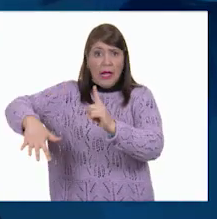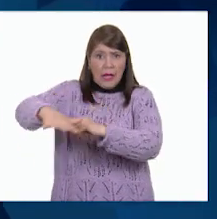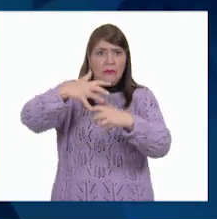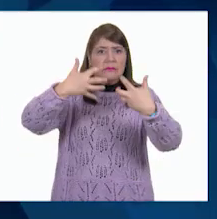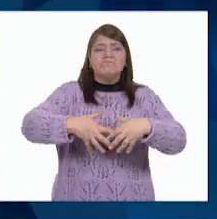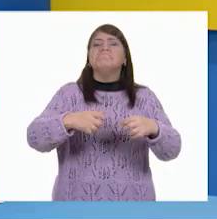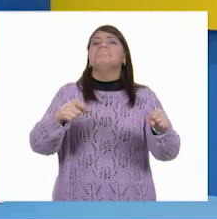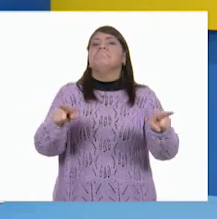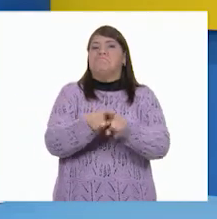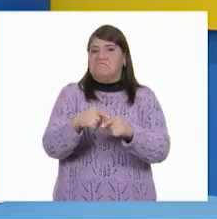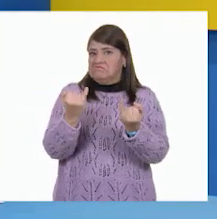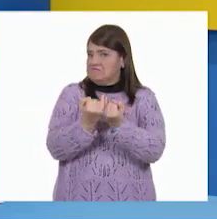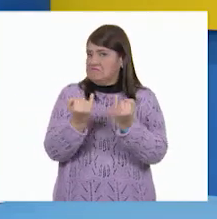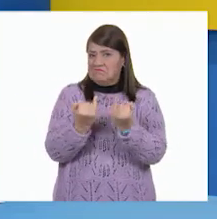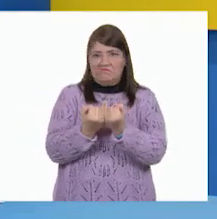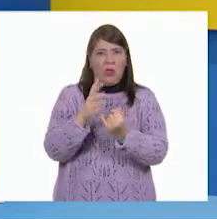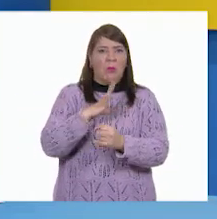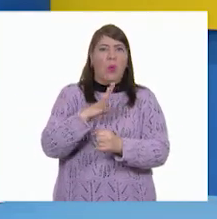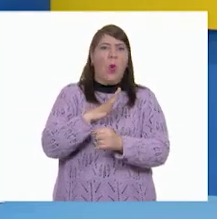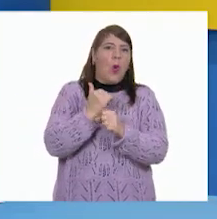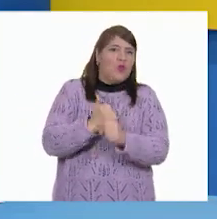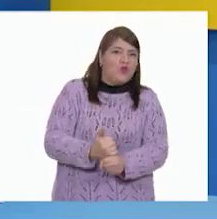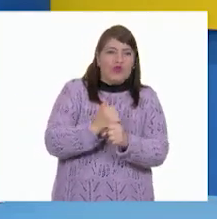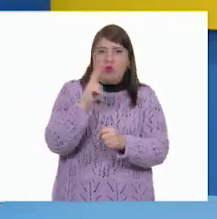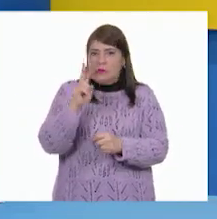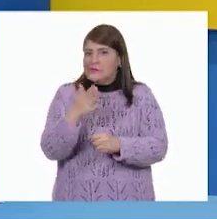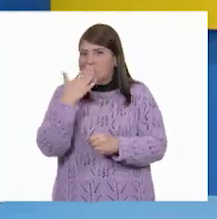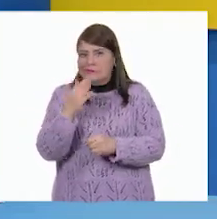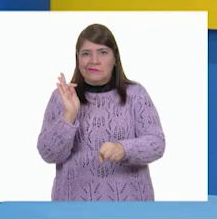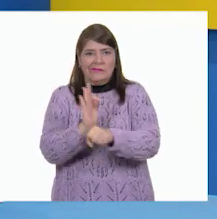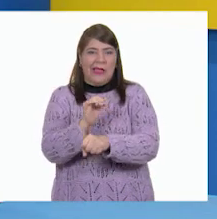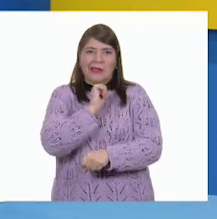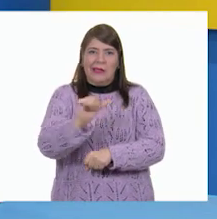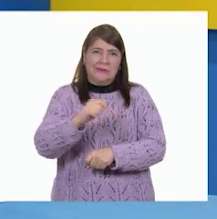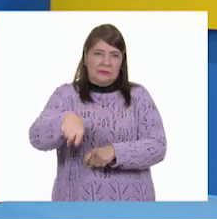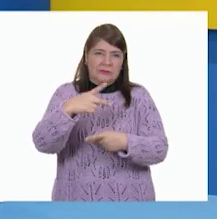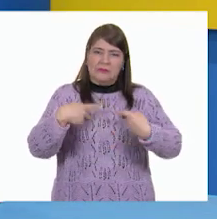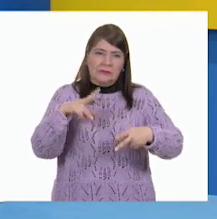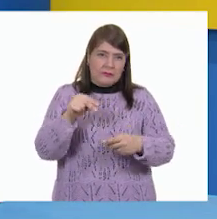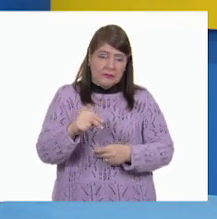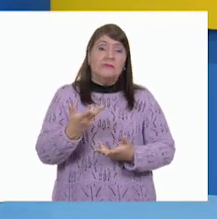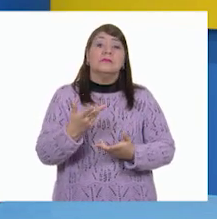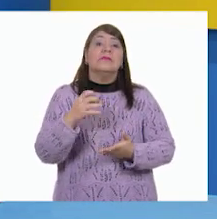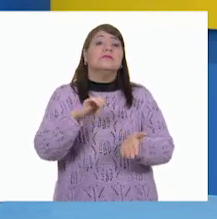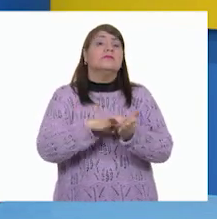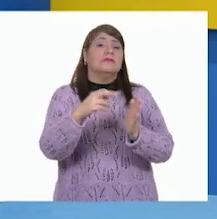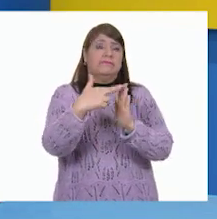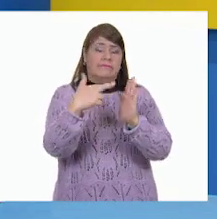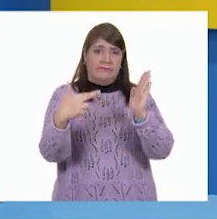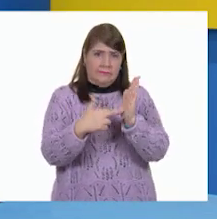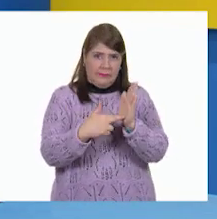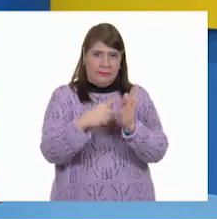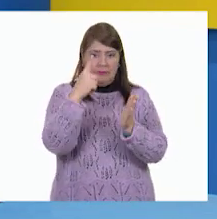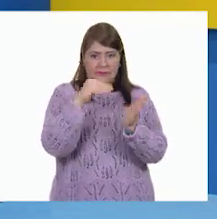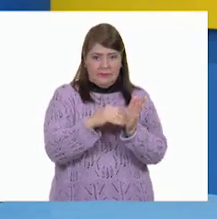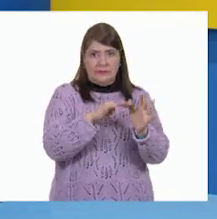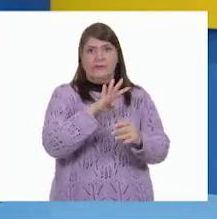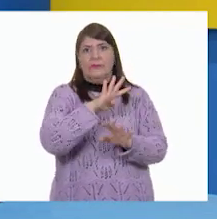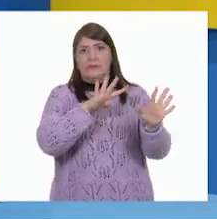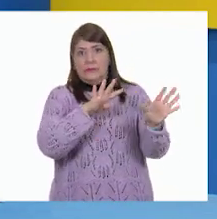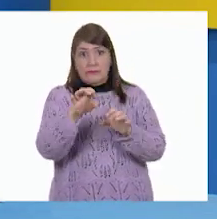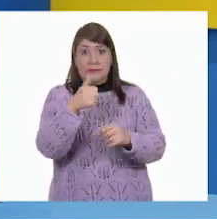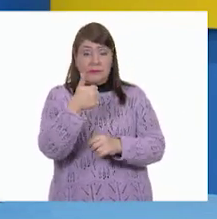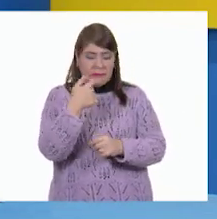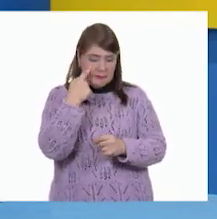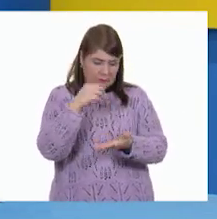se vivían condiciones poco favorables. Por ejemplo, uno de los reglamentos emitidos en 1906, ahí estipulaba